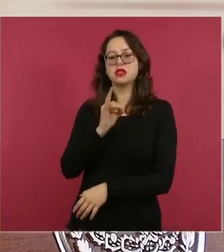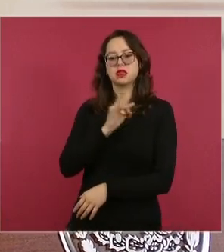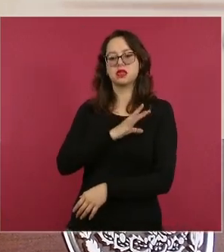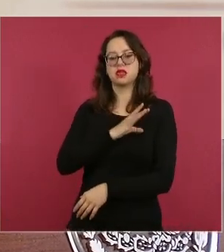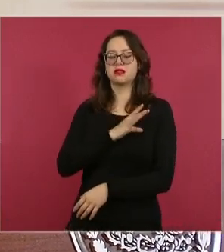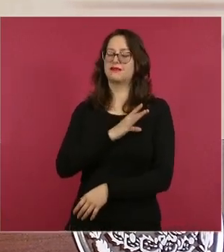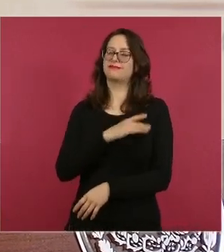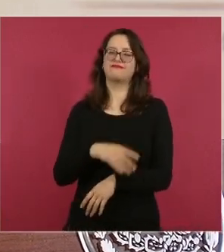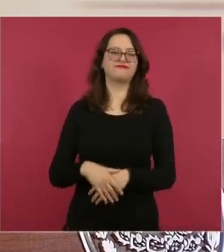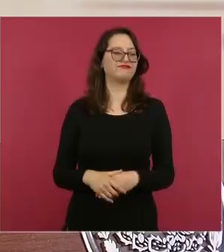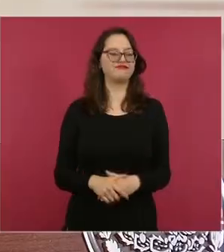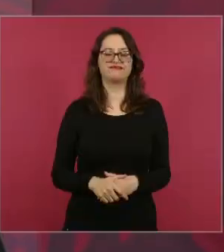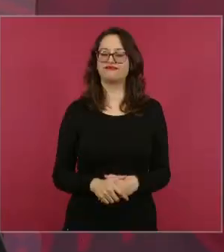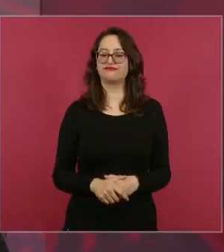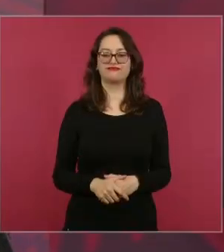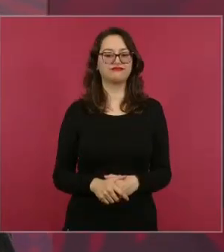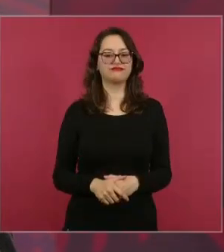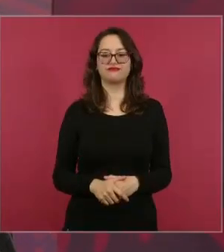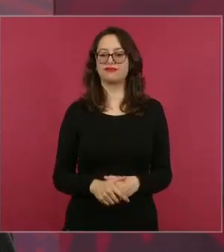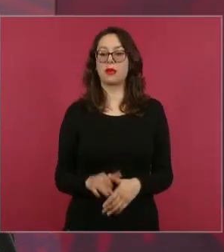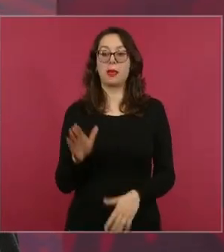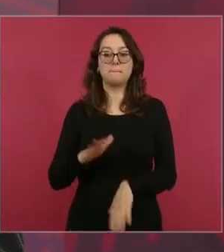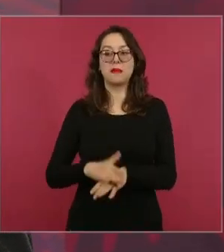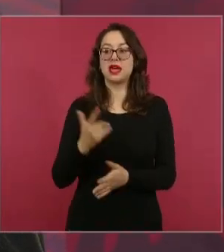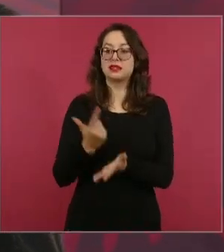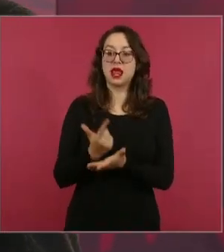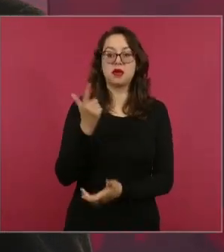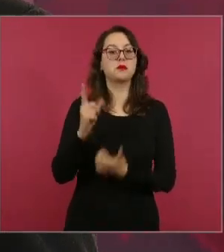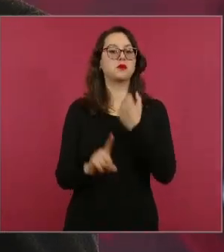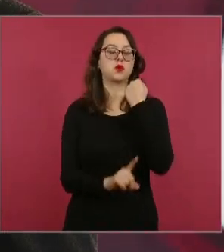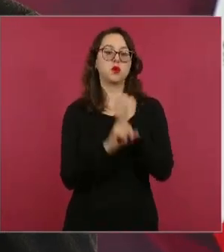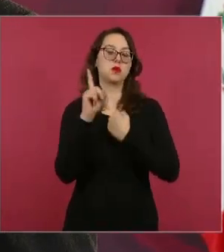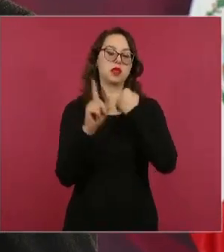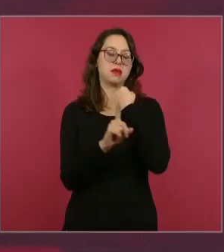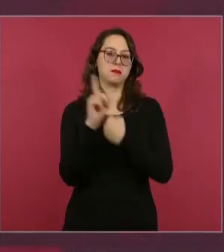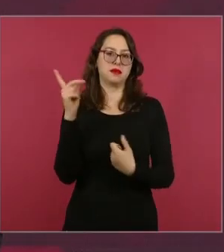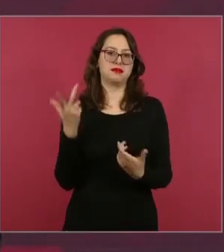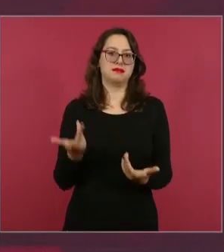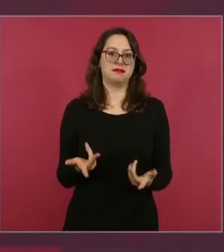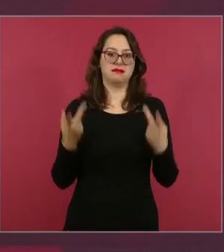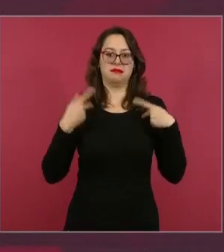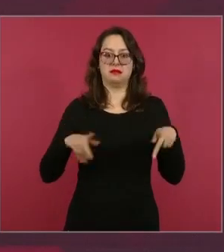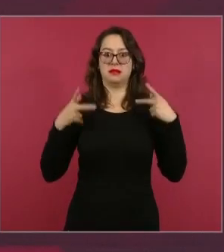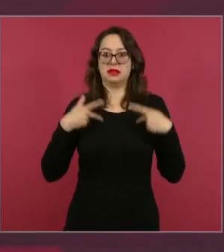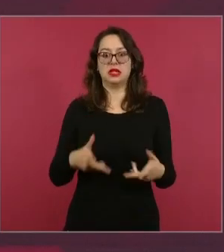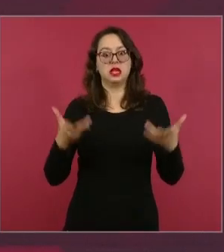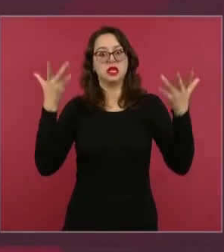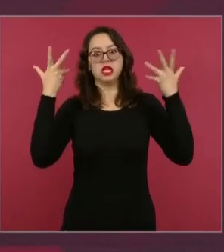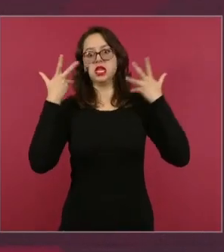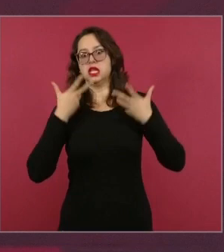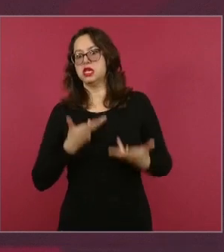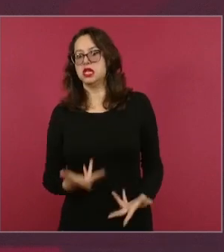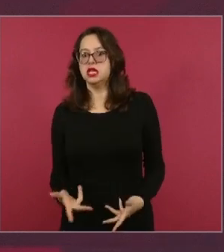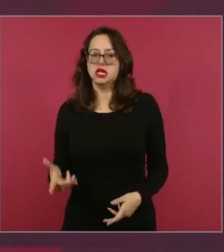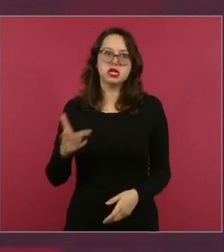temores y agrava más la situación de por sí